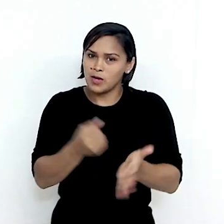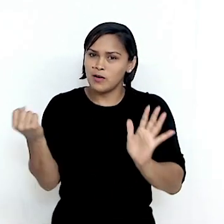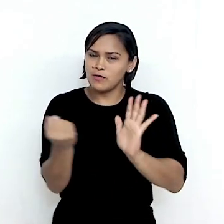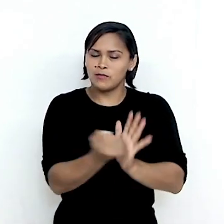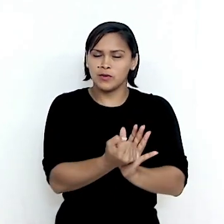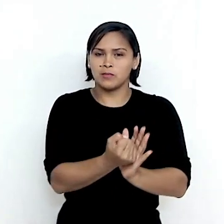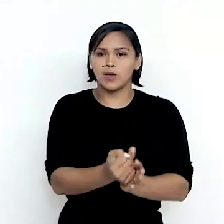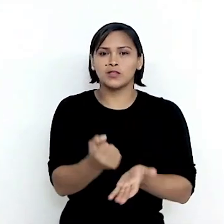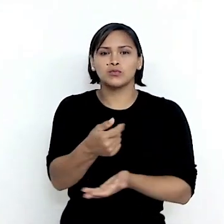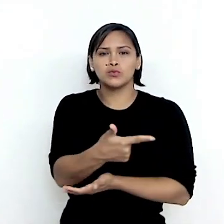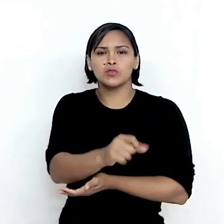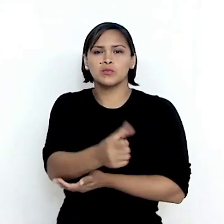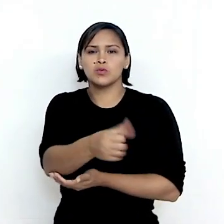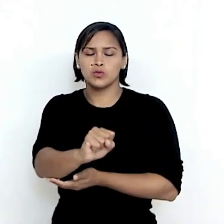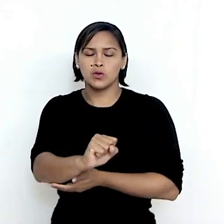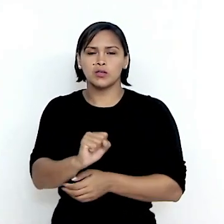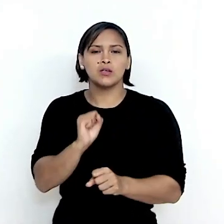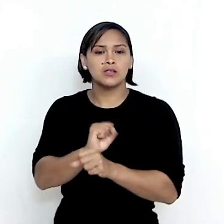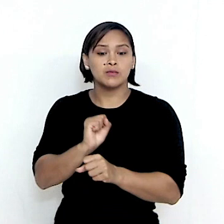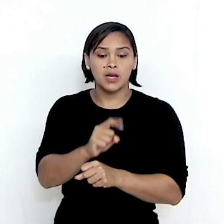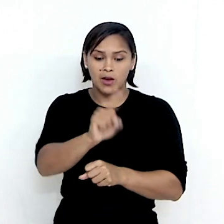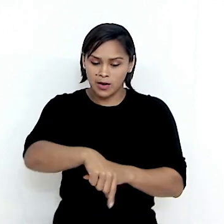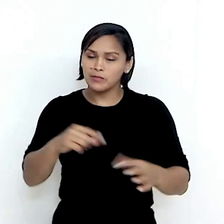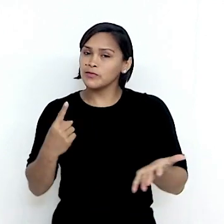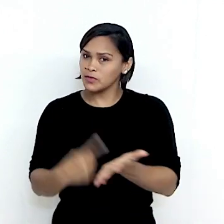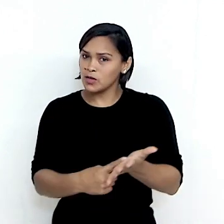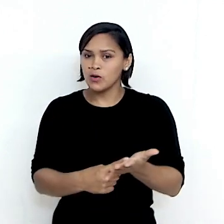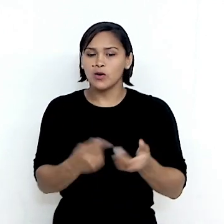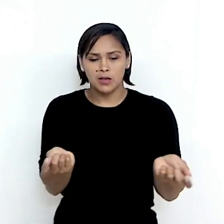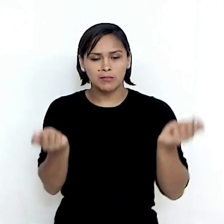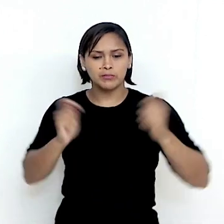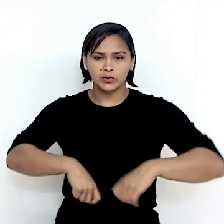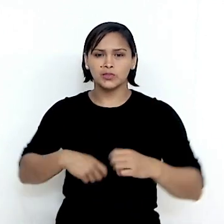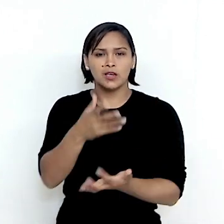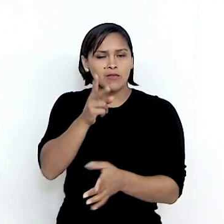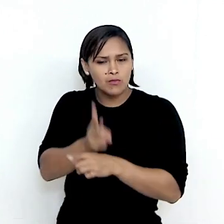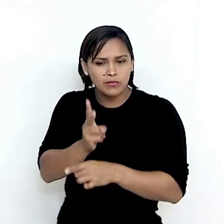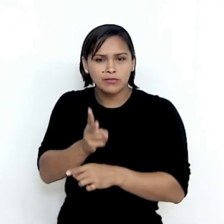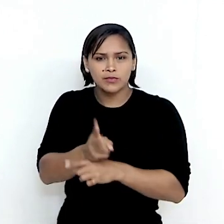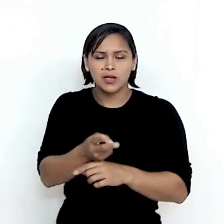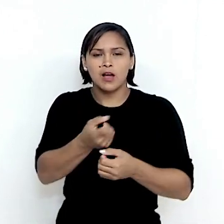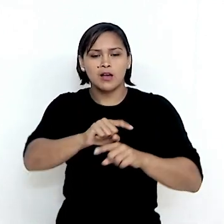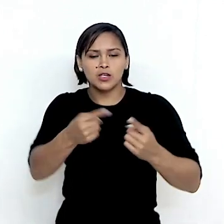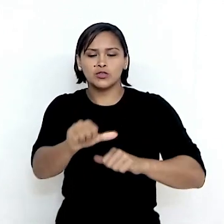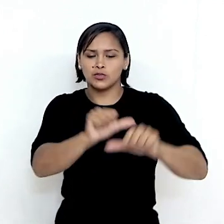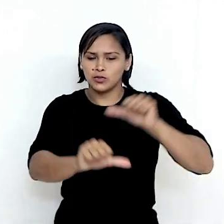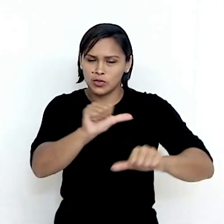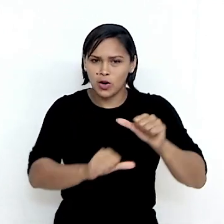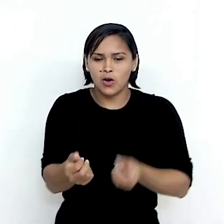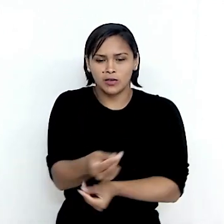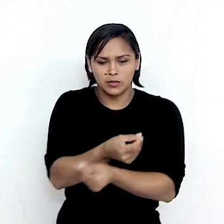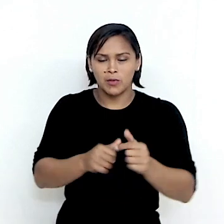2018, permita este acuerdo dinamizar aún más los flujos de intercambios de bienes y